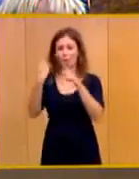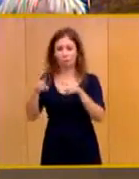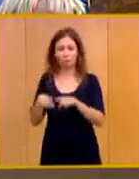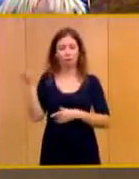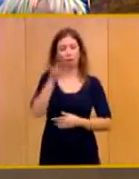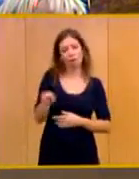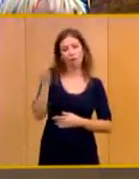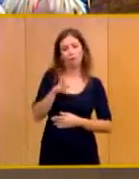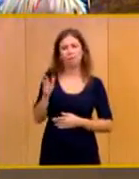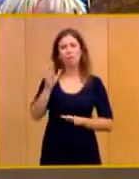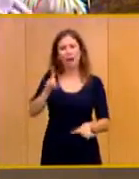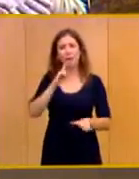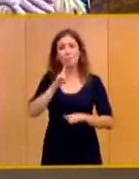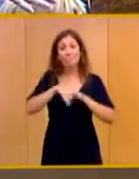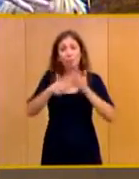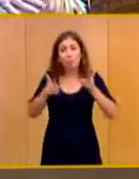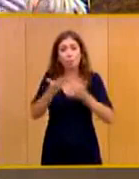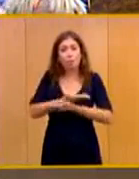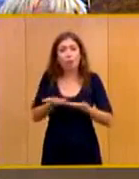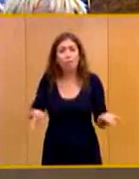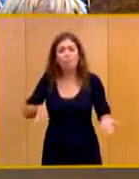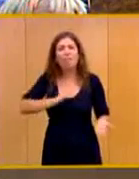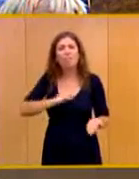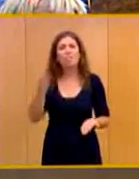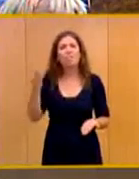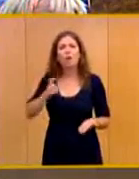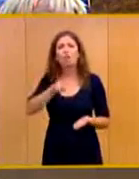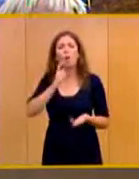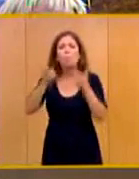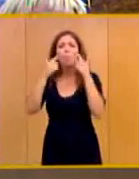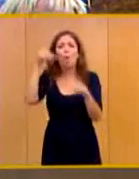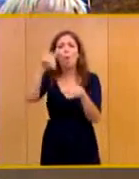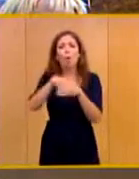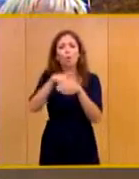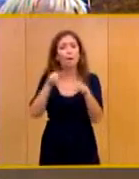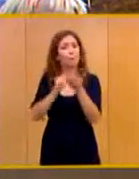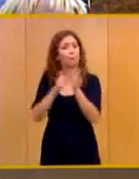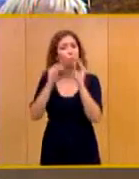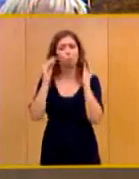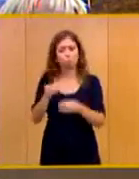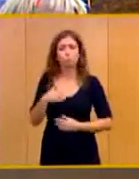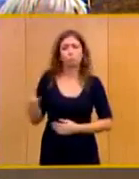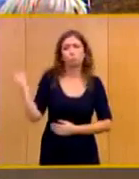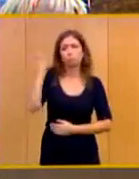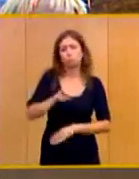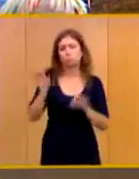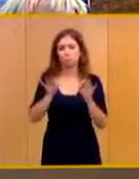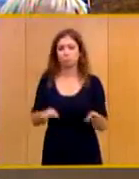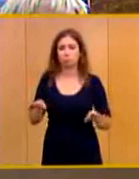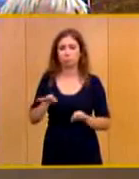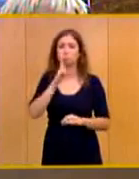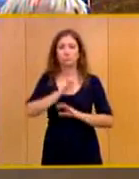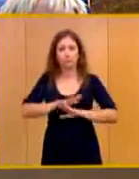confianza en democracia, pues, en fin, se expresa en las urnas. Y no voy a insistir. No voy a